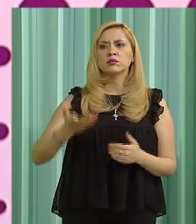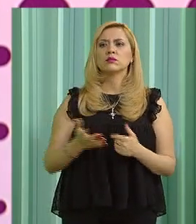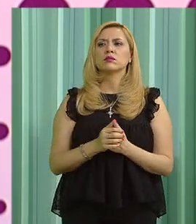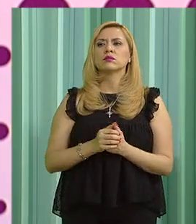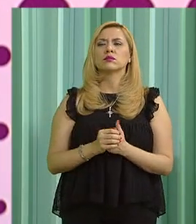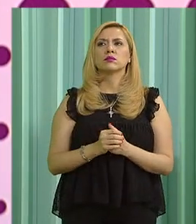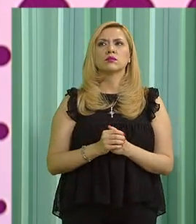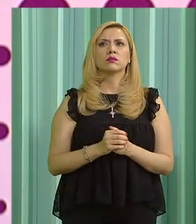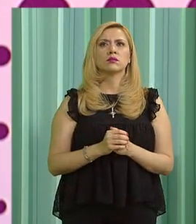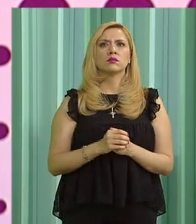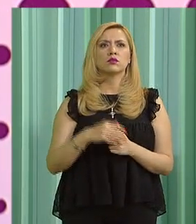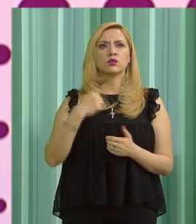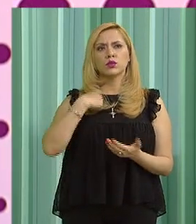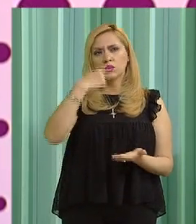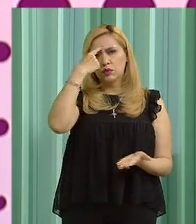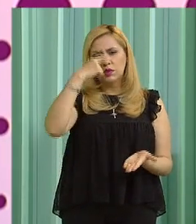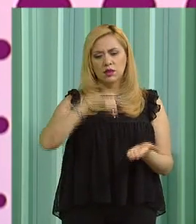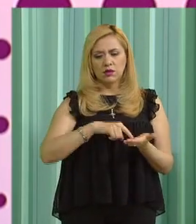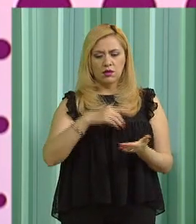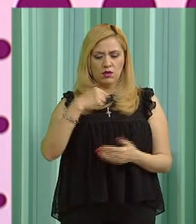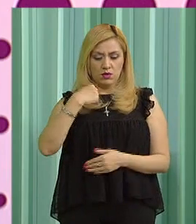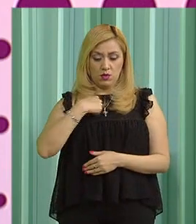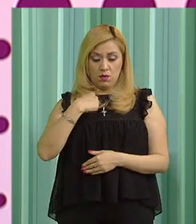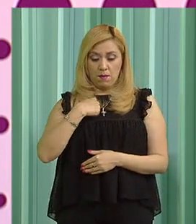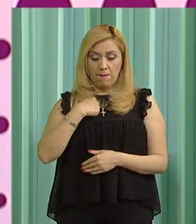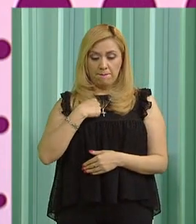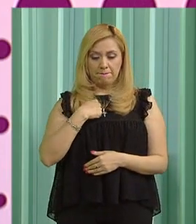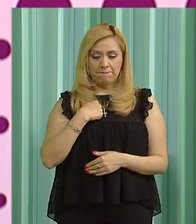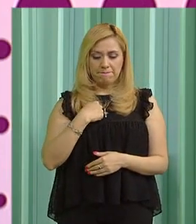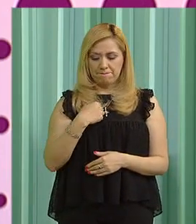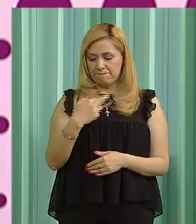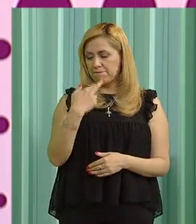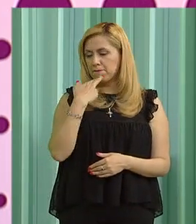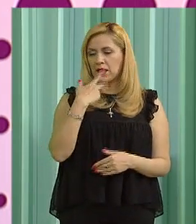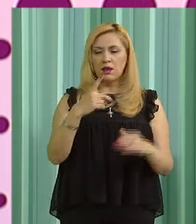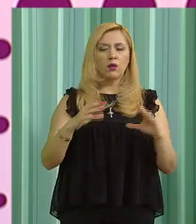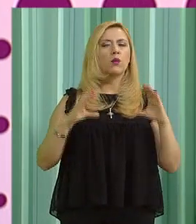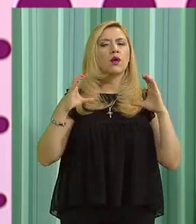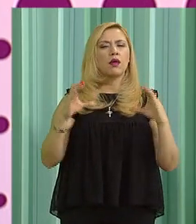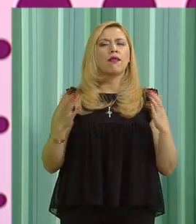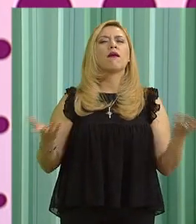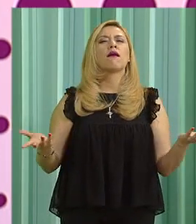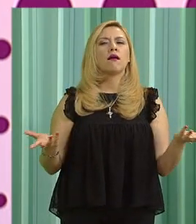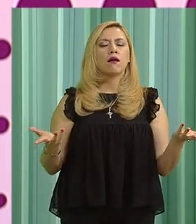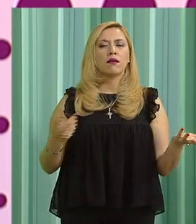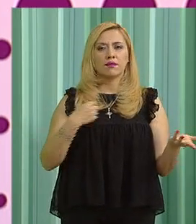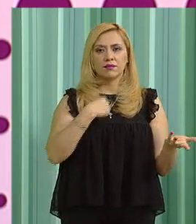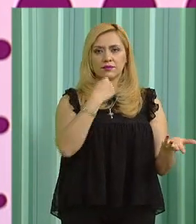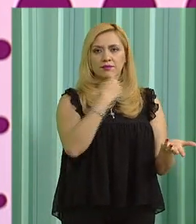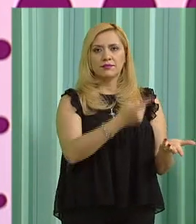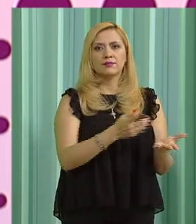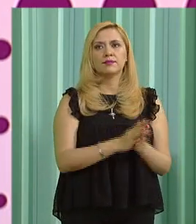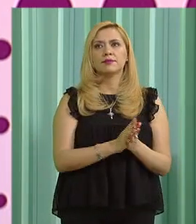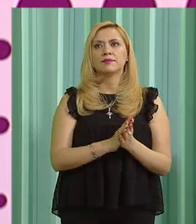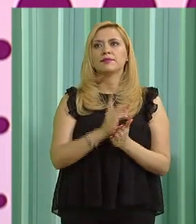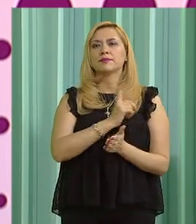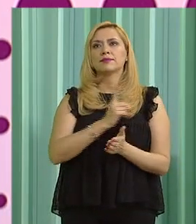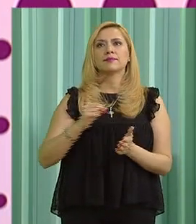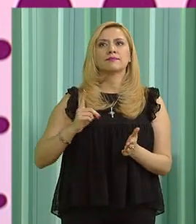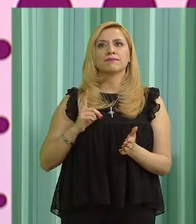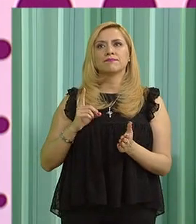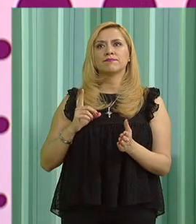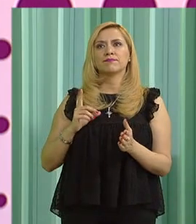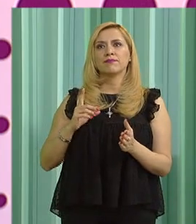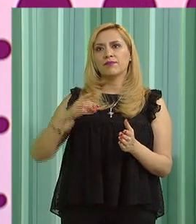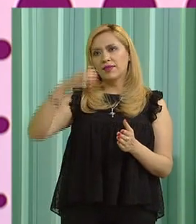creo que en mi caso, Sí. el mejor cuidado es lo que te decía al principio, ¿no? Tratar de transformar todas